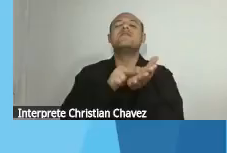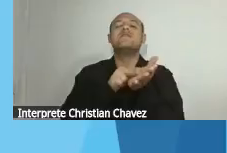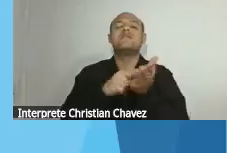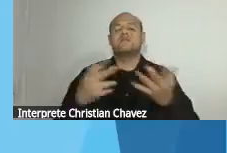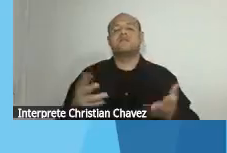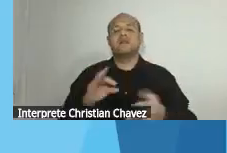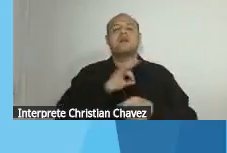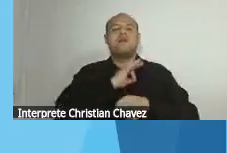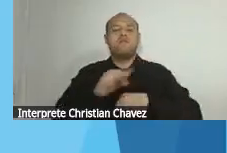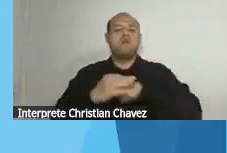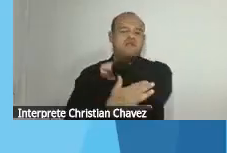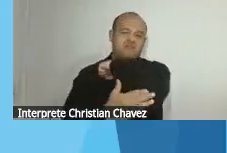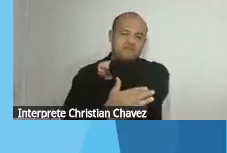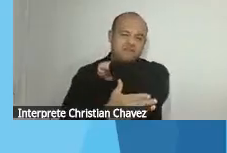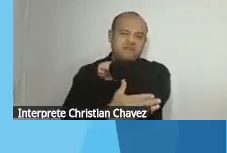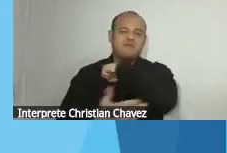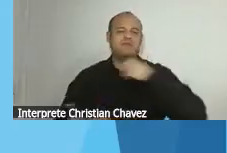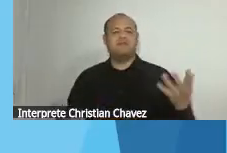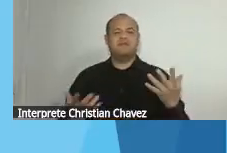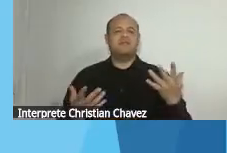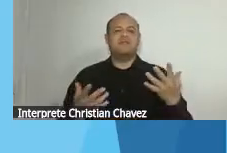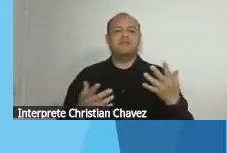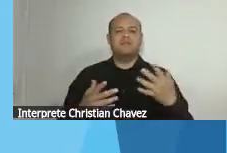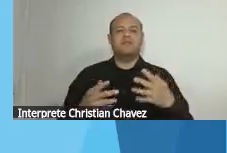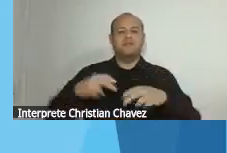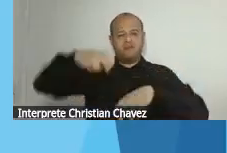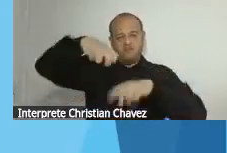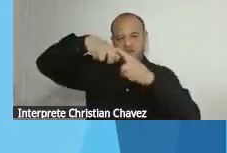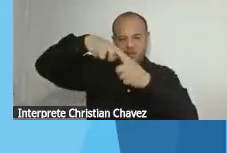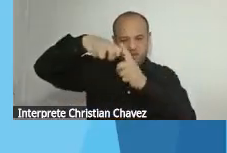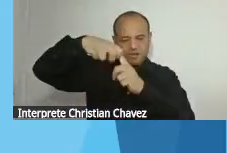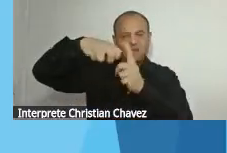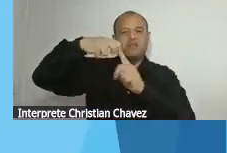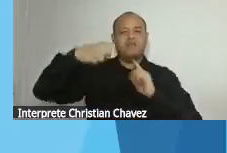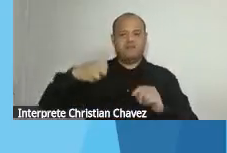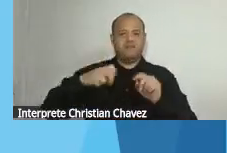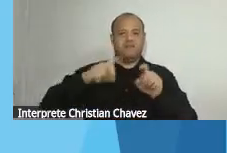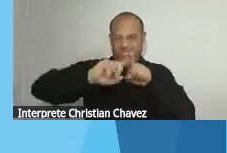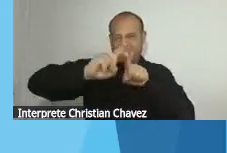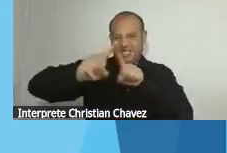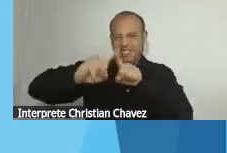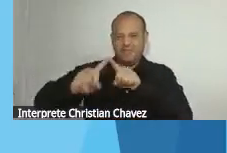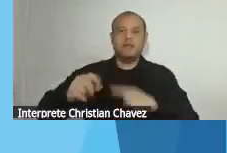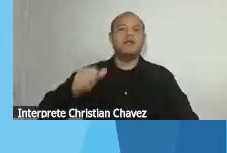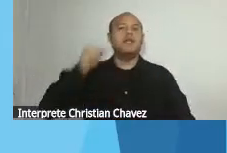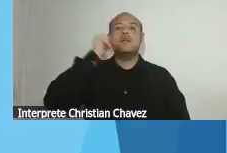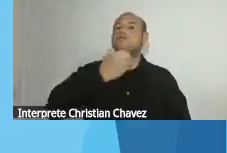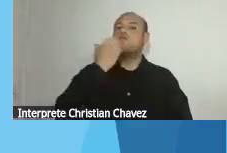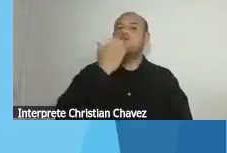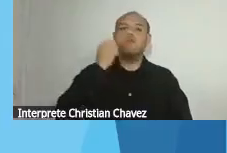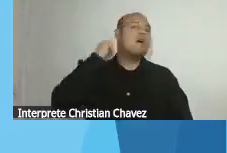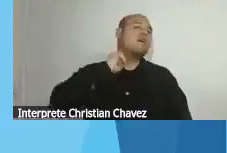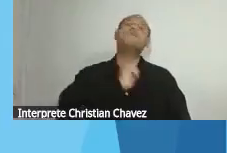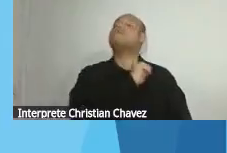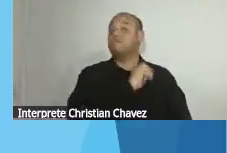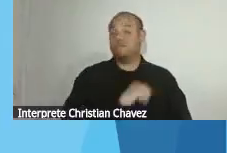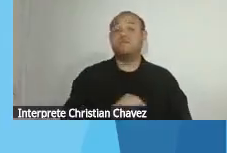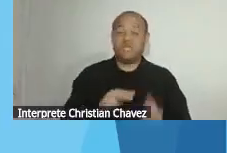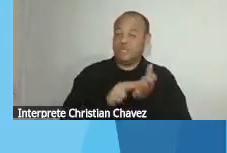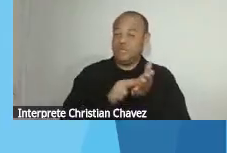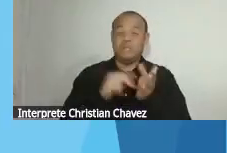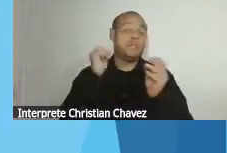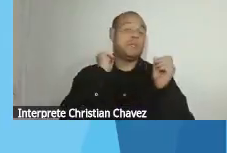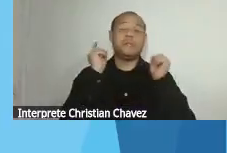en las axilas, pero regularmente la acantosis nigricans se observa en el cuello, ¿sí? Muchas veces este cambio